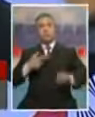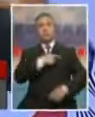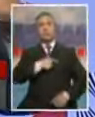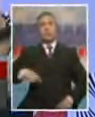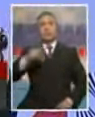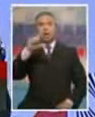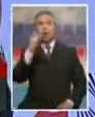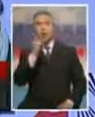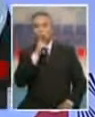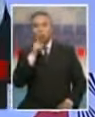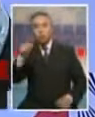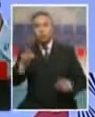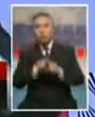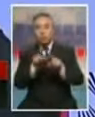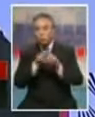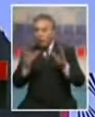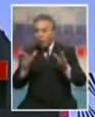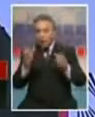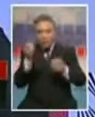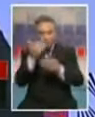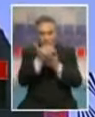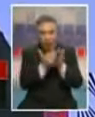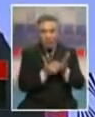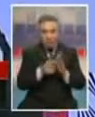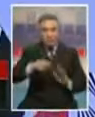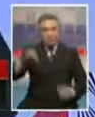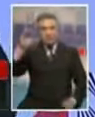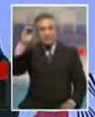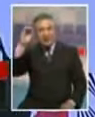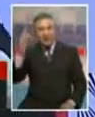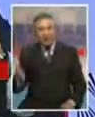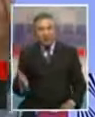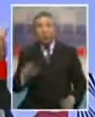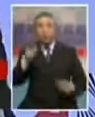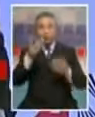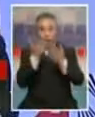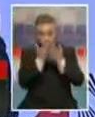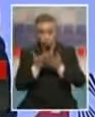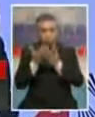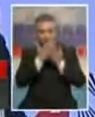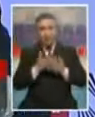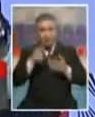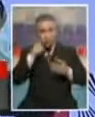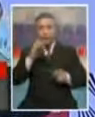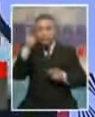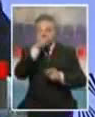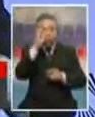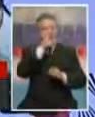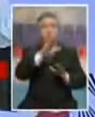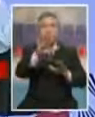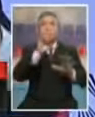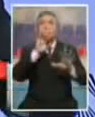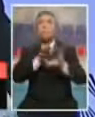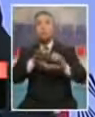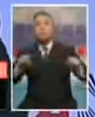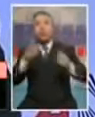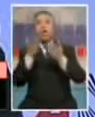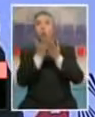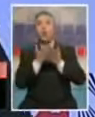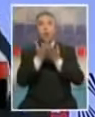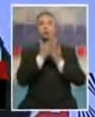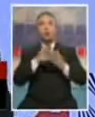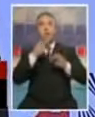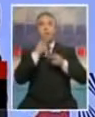la Concertación un programa laboral igual a cero. Entiendo el desamparo de los dirigentes estudiantiles que buscan en los candidatos un compromiso de educación pública